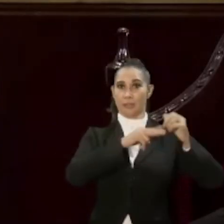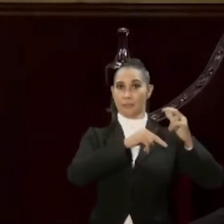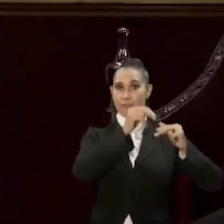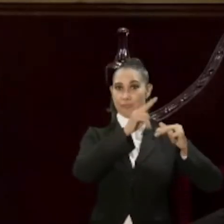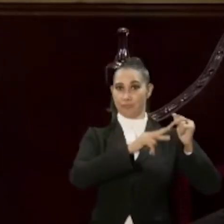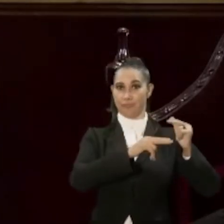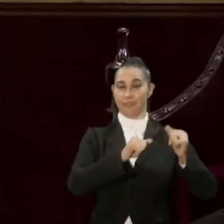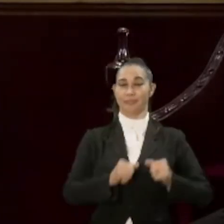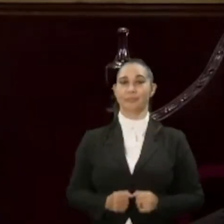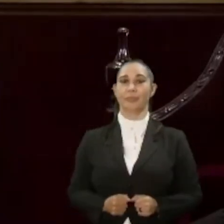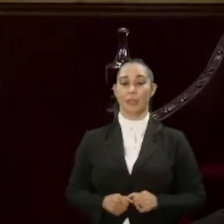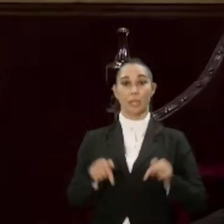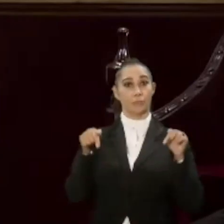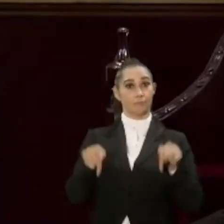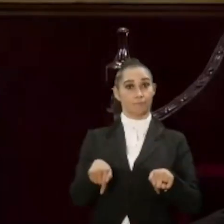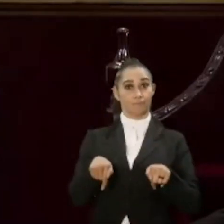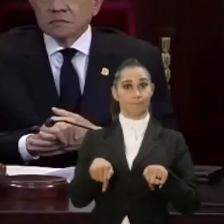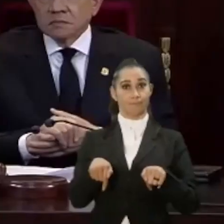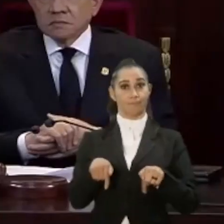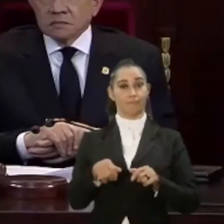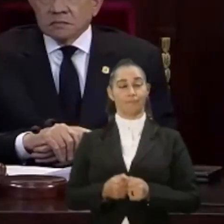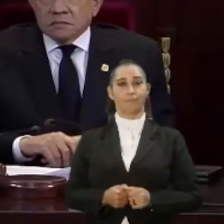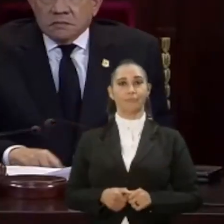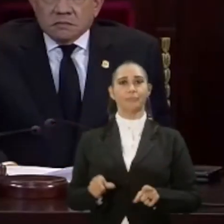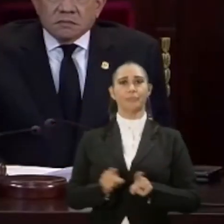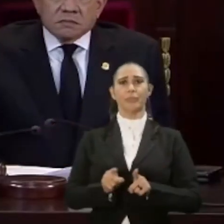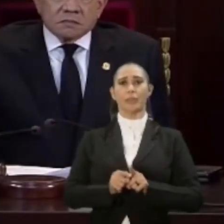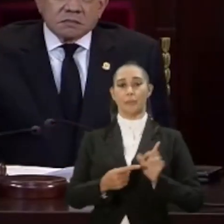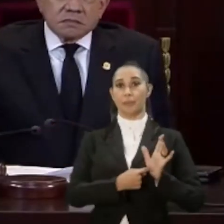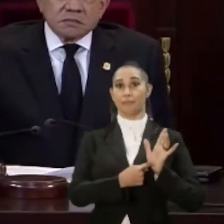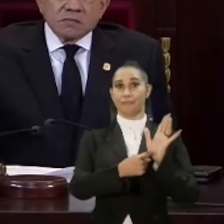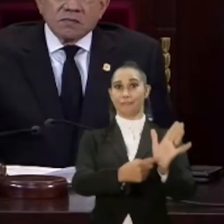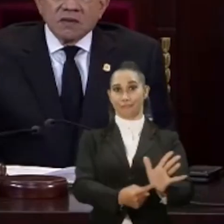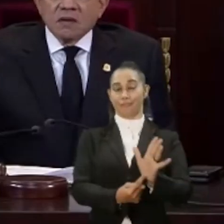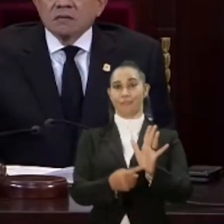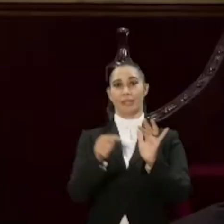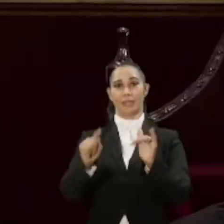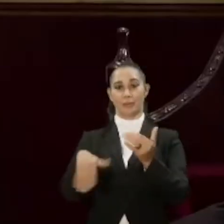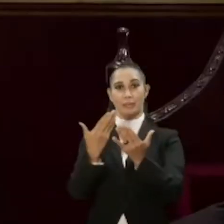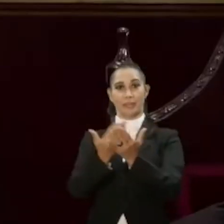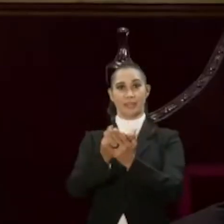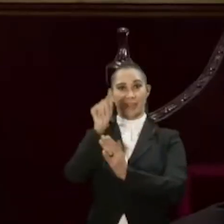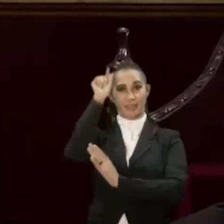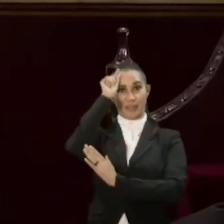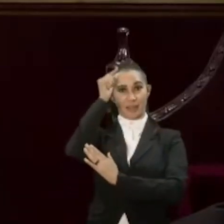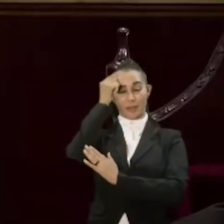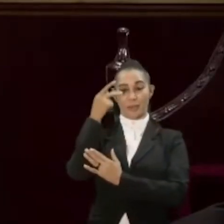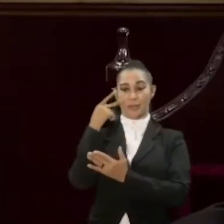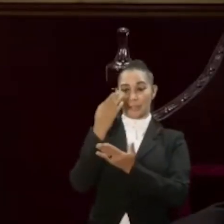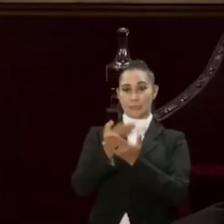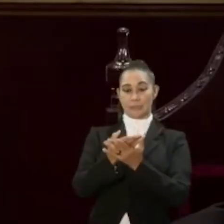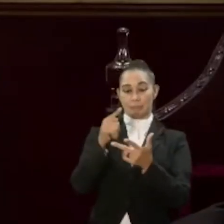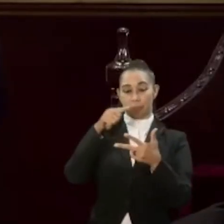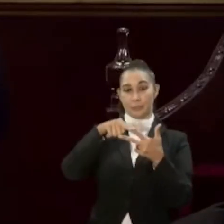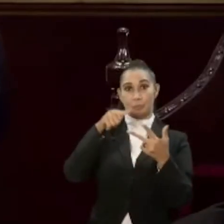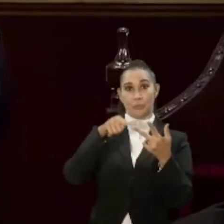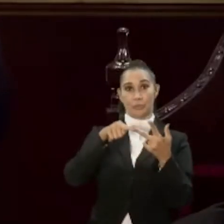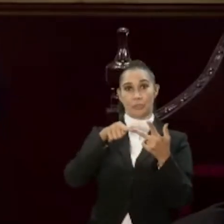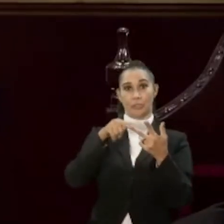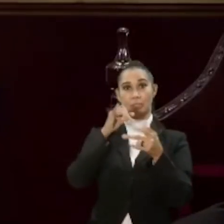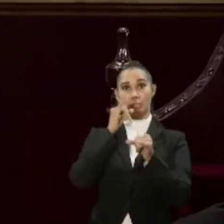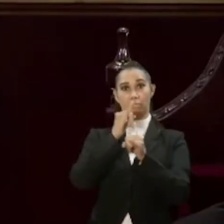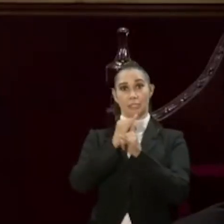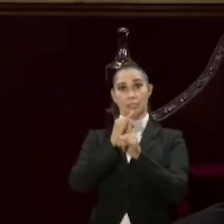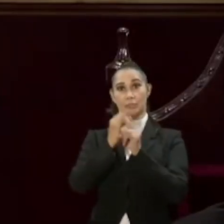proyectos. Aquí también quiero destacar que en nuestra llegada al gobierno encontramos dos institutos